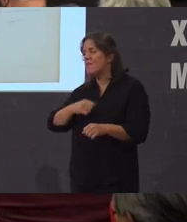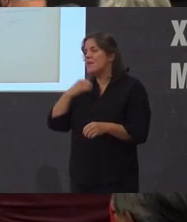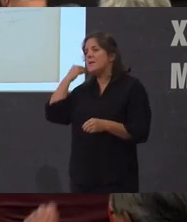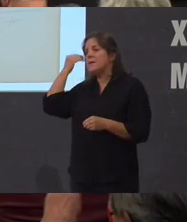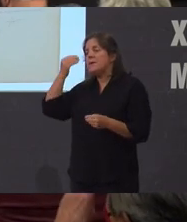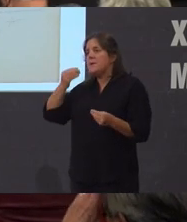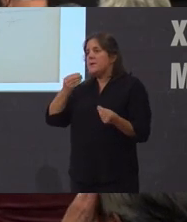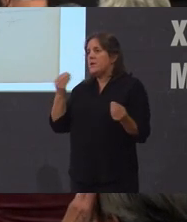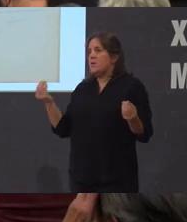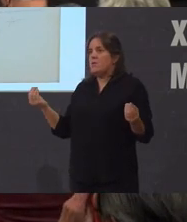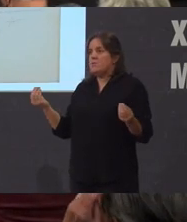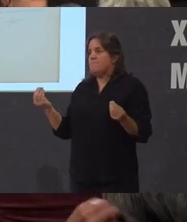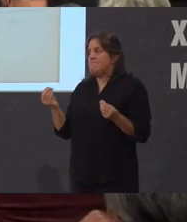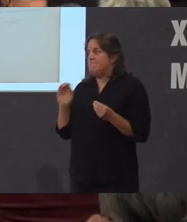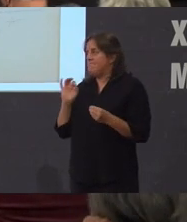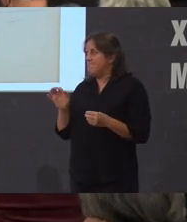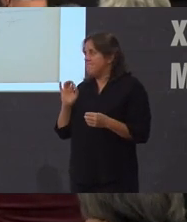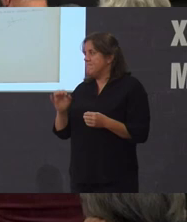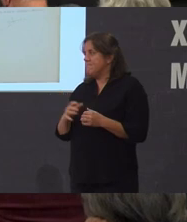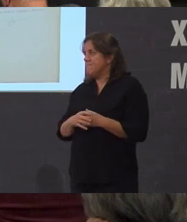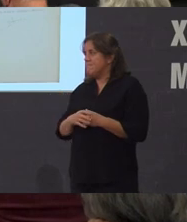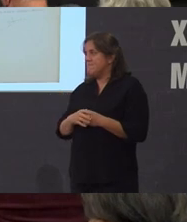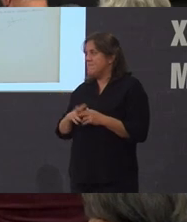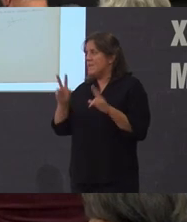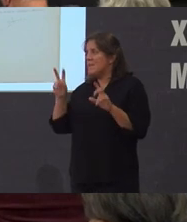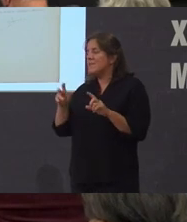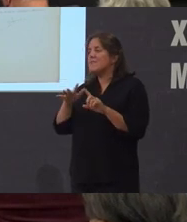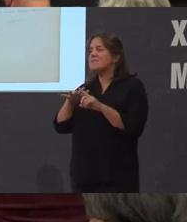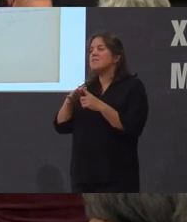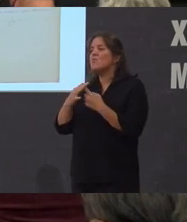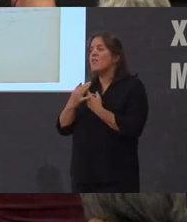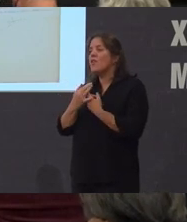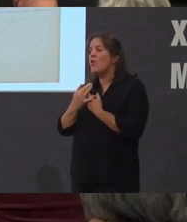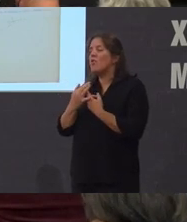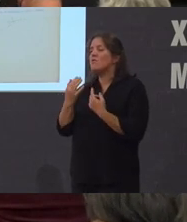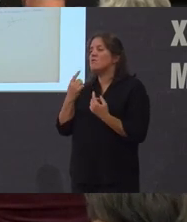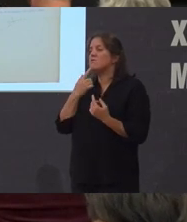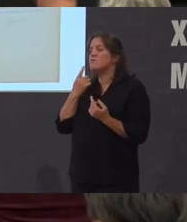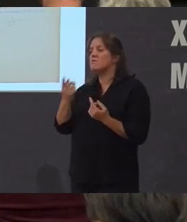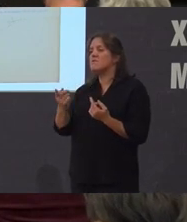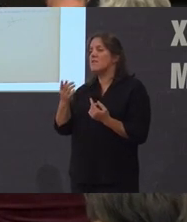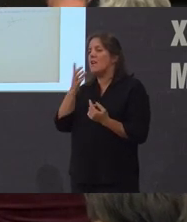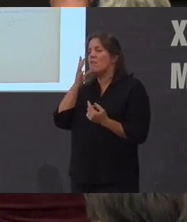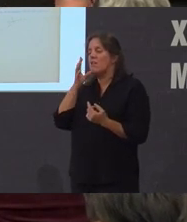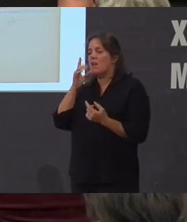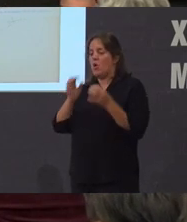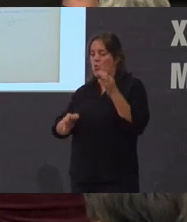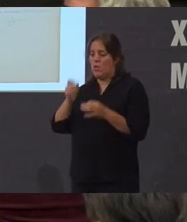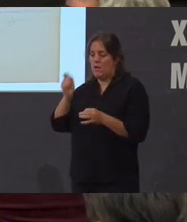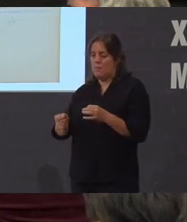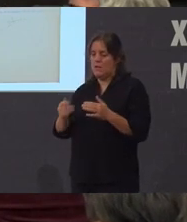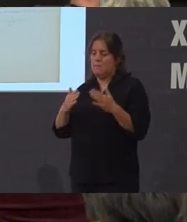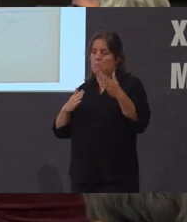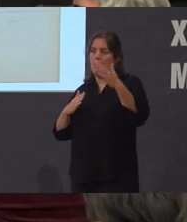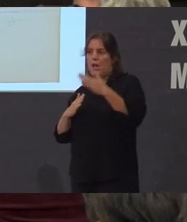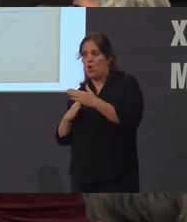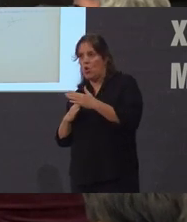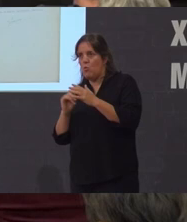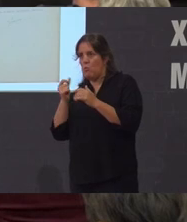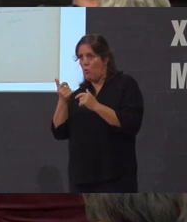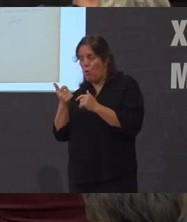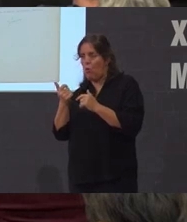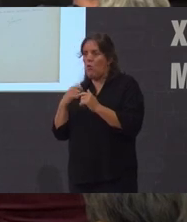lamentablemente, eso que de alguna maneira xurídicamente se parou, pero